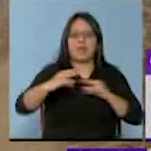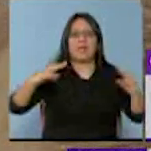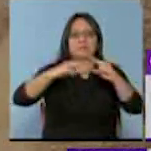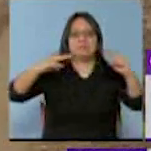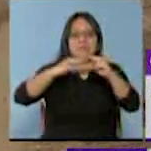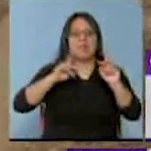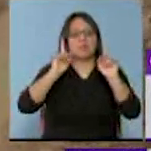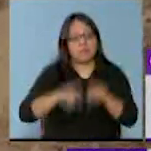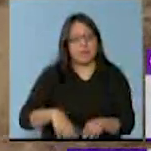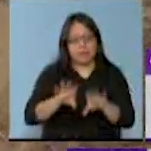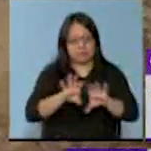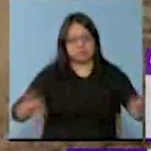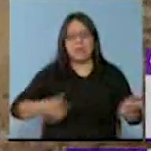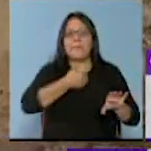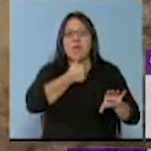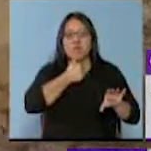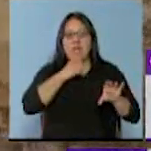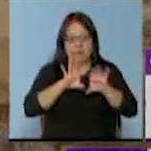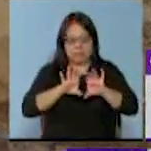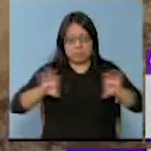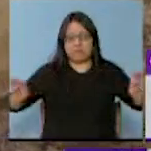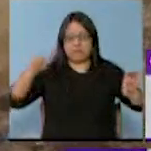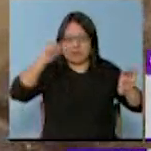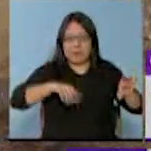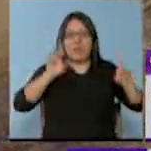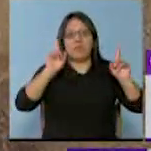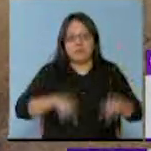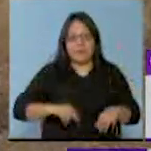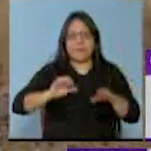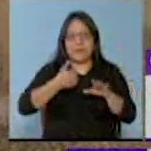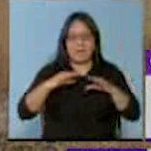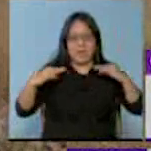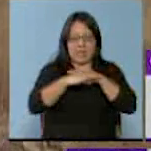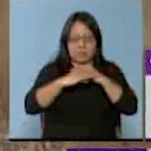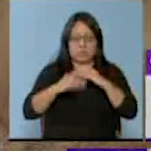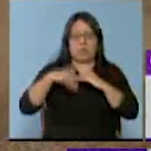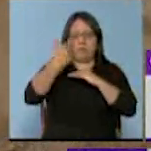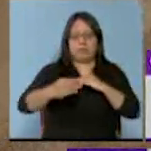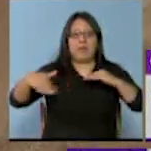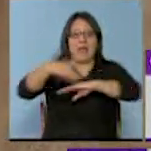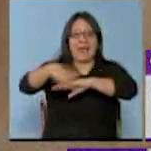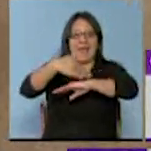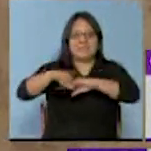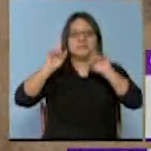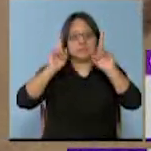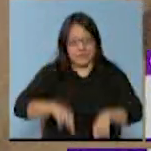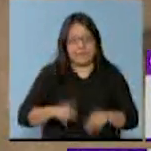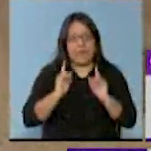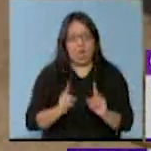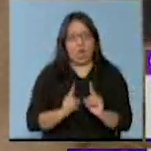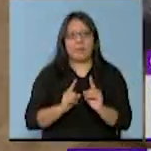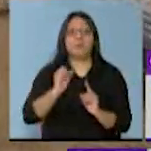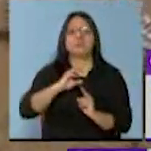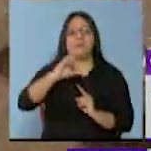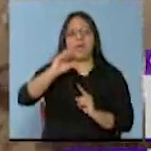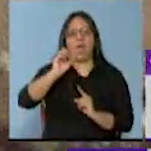van a construir. Va a tener colectora, lo que es aquí en este caso la localidad de Pampa Blanca, porque no se va a dejar de usar la